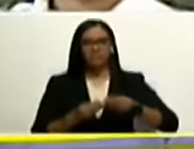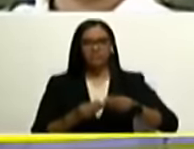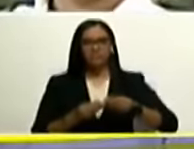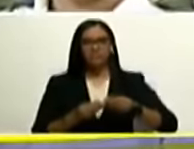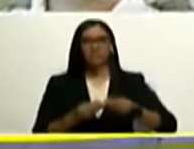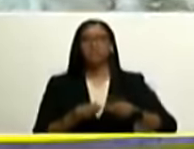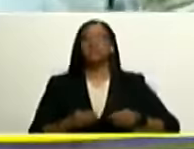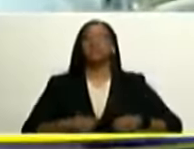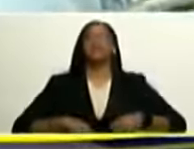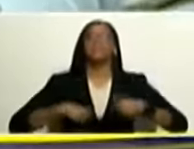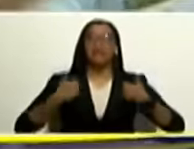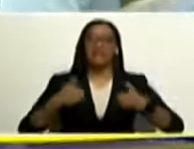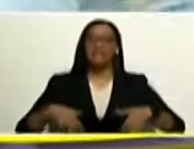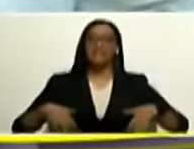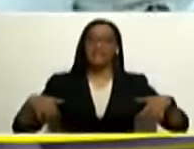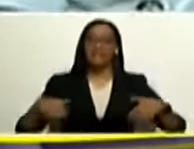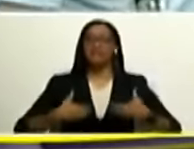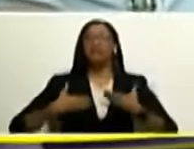mientras más riqueza le da